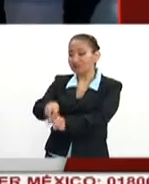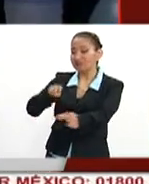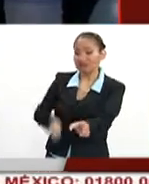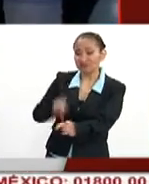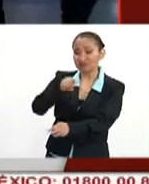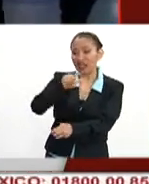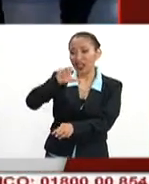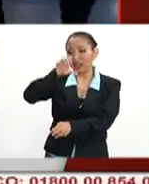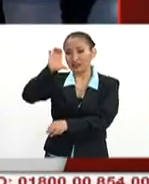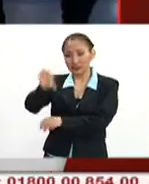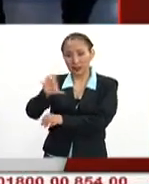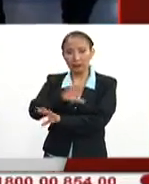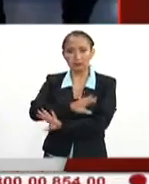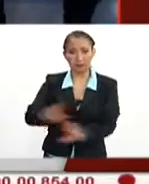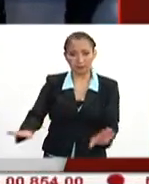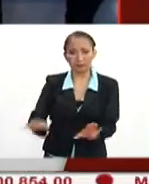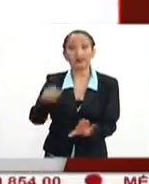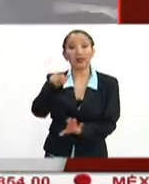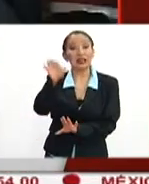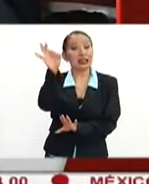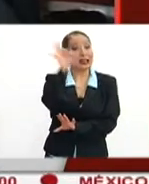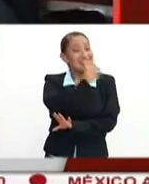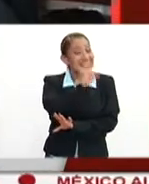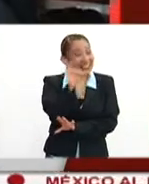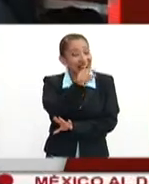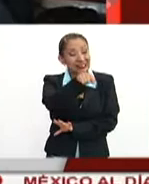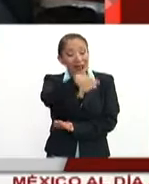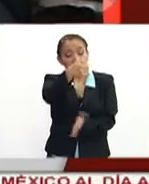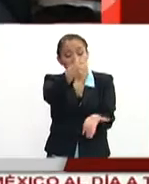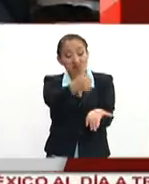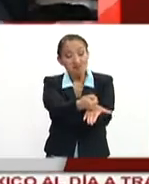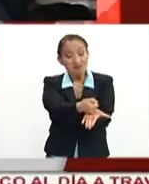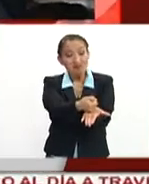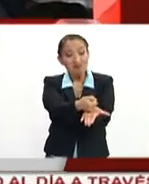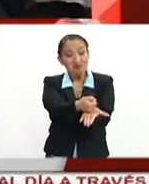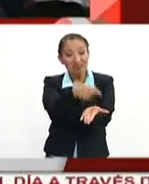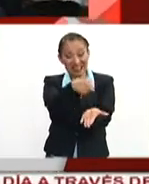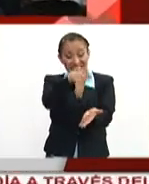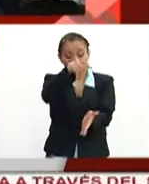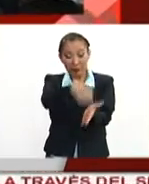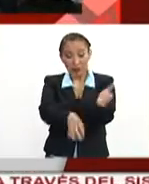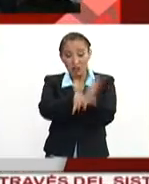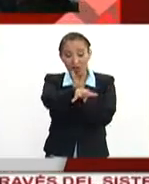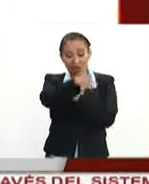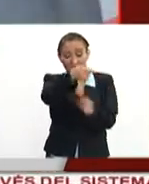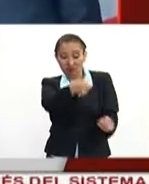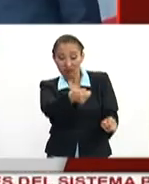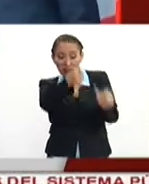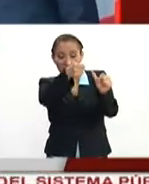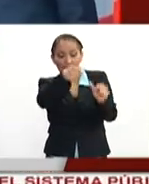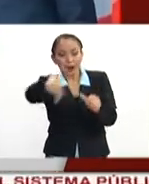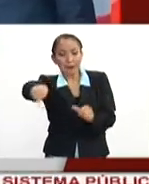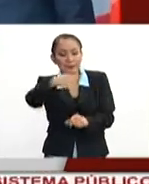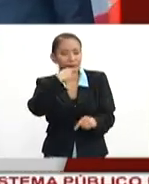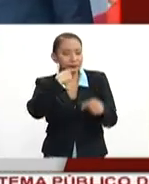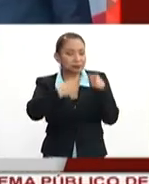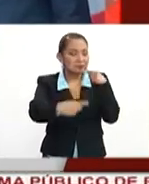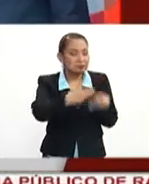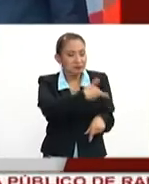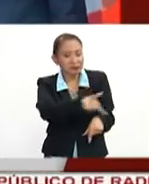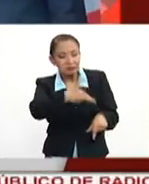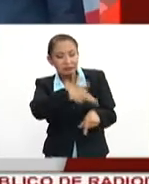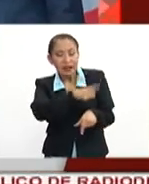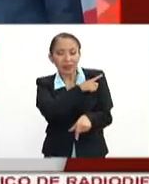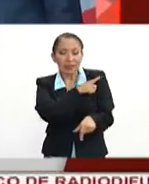el Tratado de Libre Comercio. Si no se aprueba, si se quita este capítulo 19, entonces las controversias se tendrían